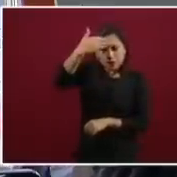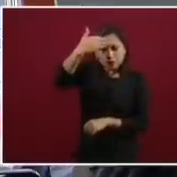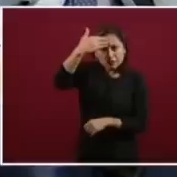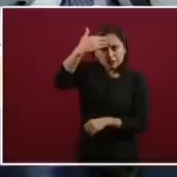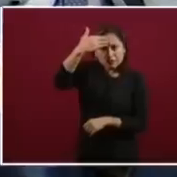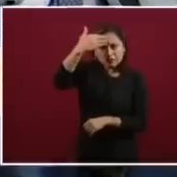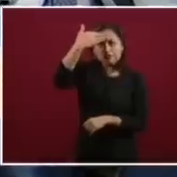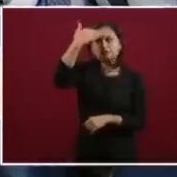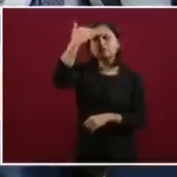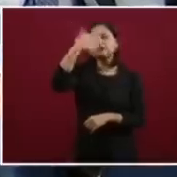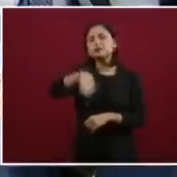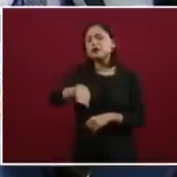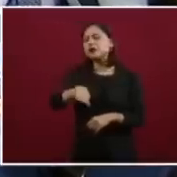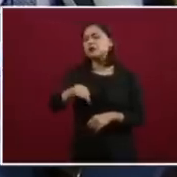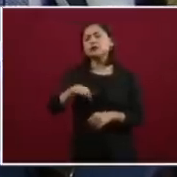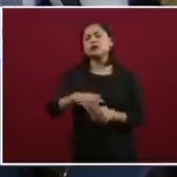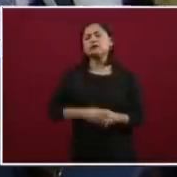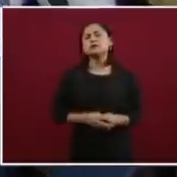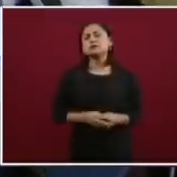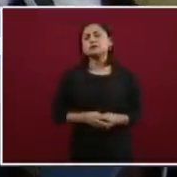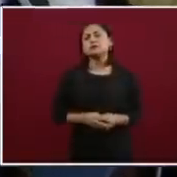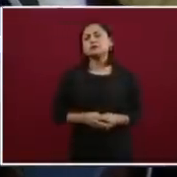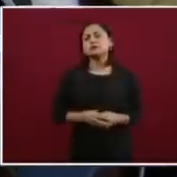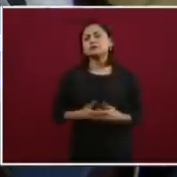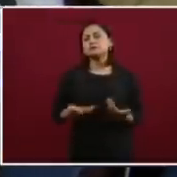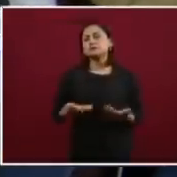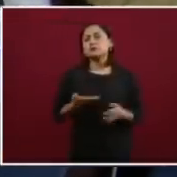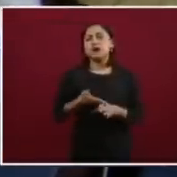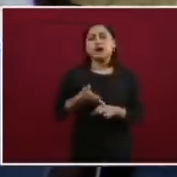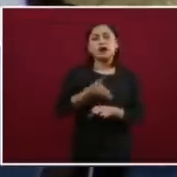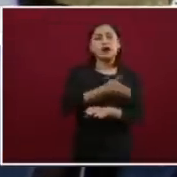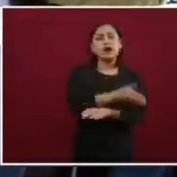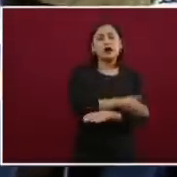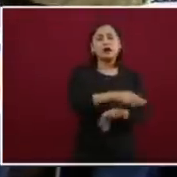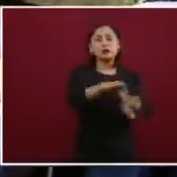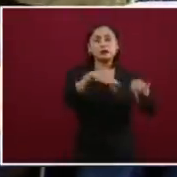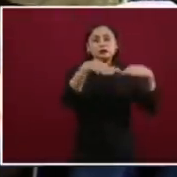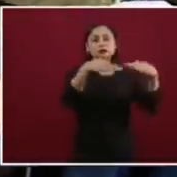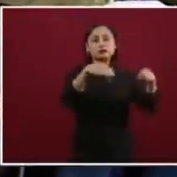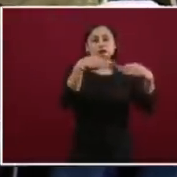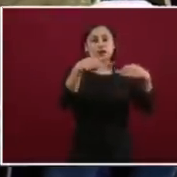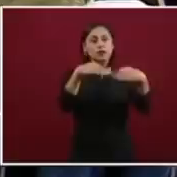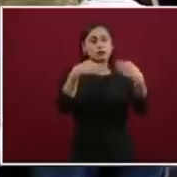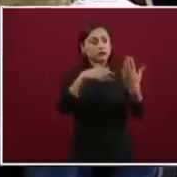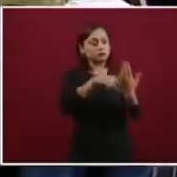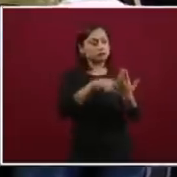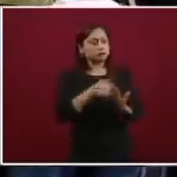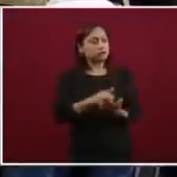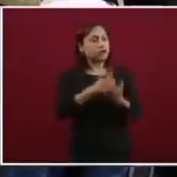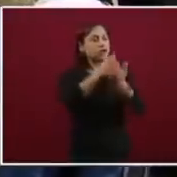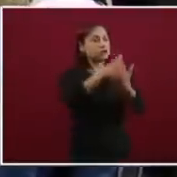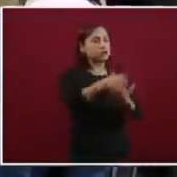un documento que haya servido para tomar esa decisión